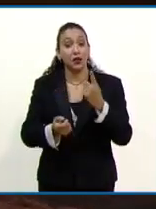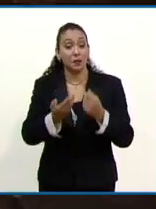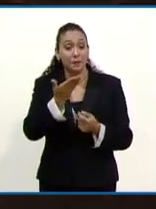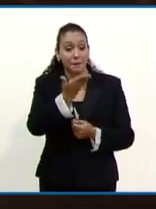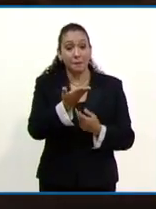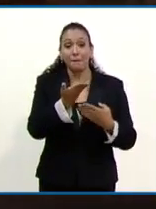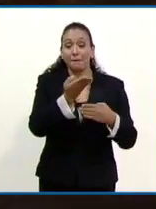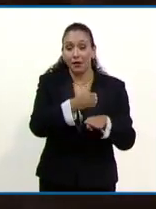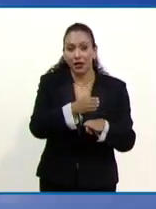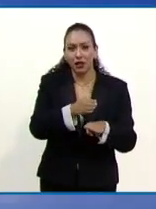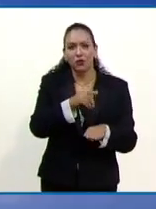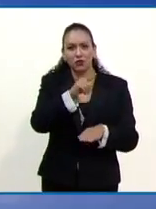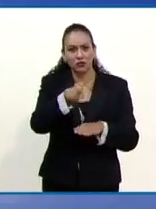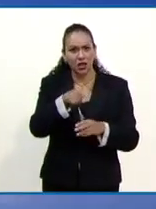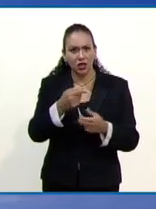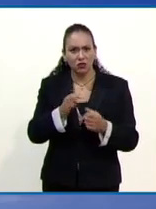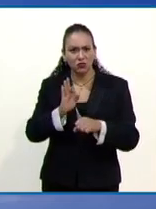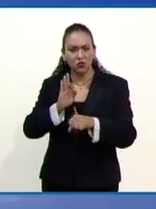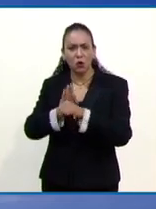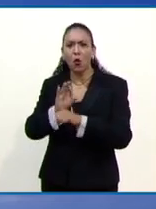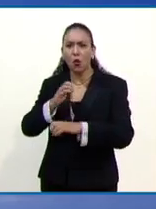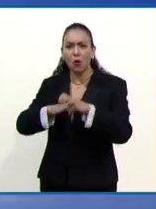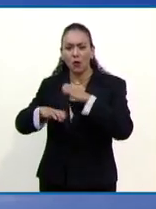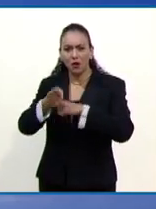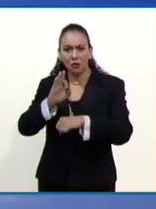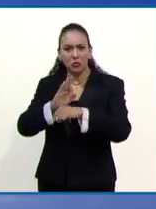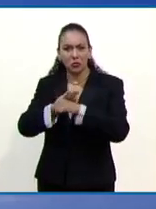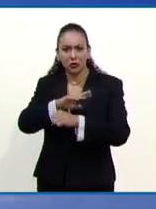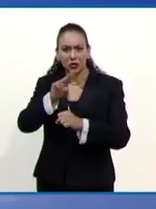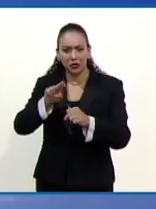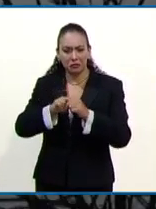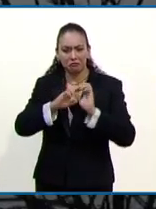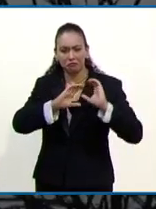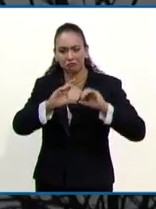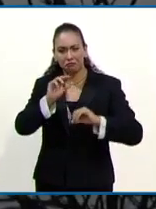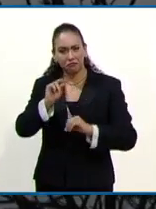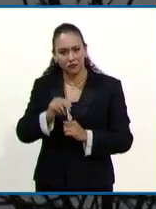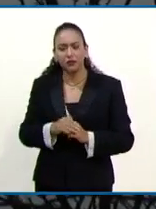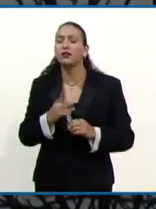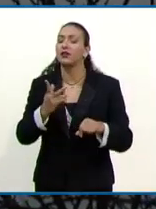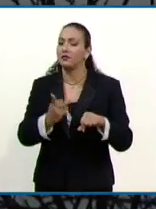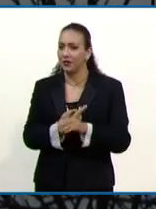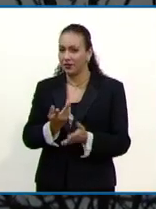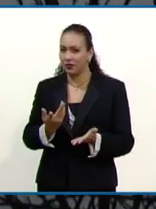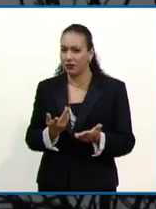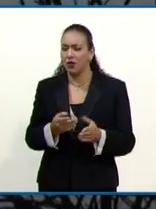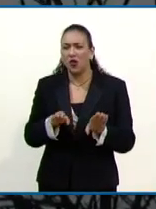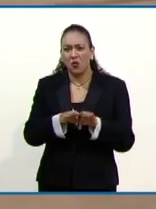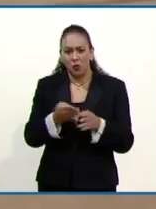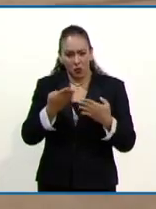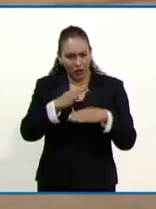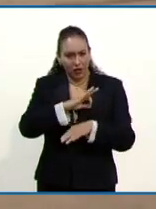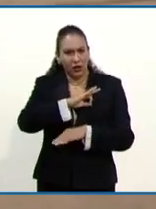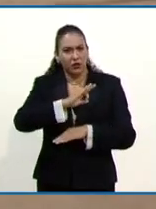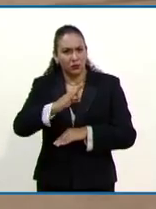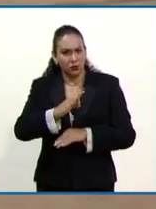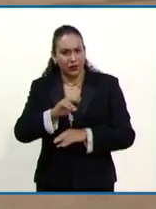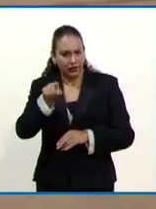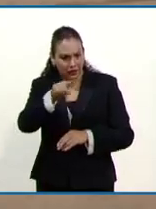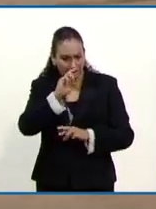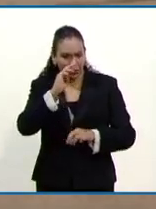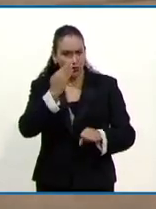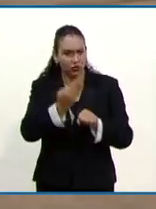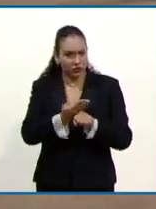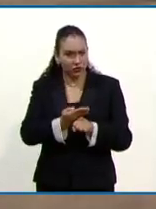no cumplen con compromisos ambientales. En este contexto, ¿pueden las instituciones financieras tener responsabilidad ante